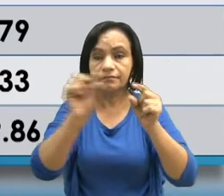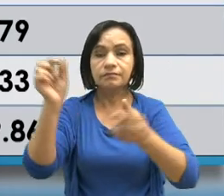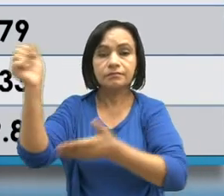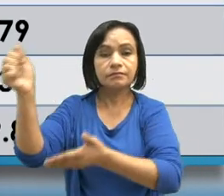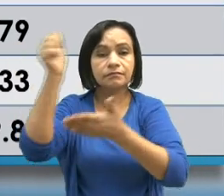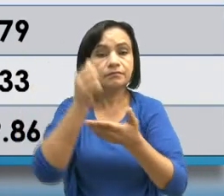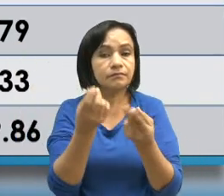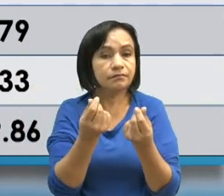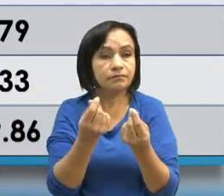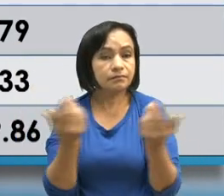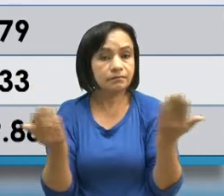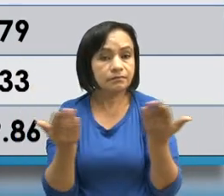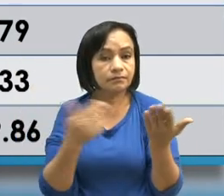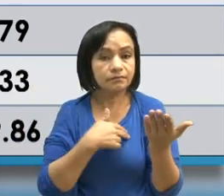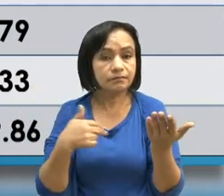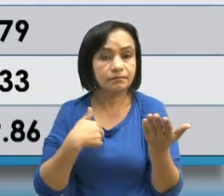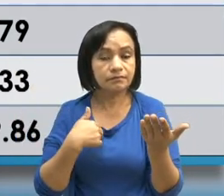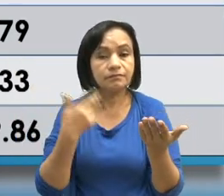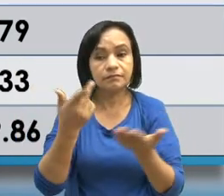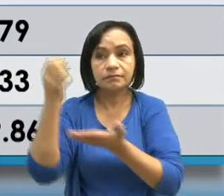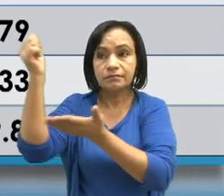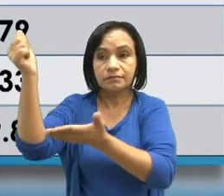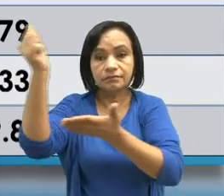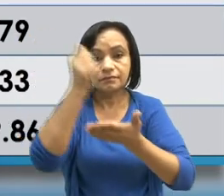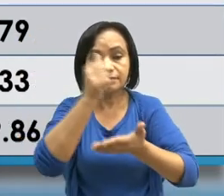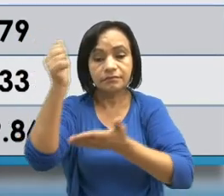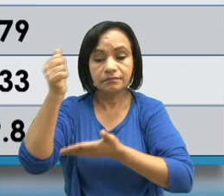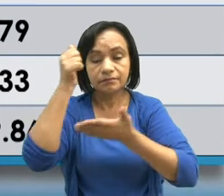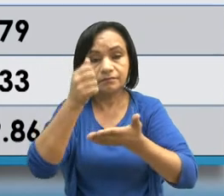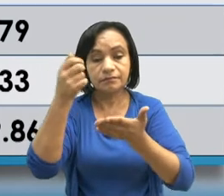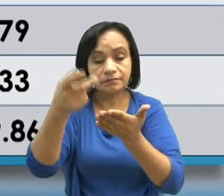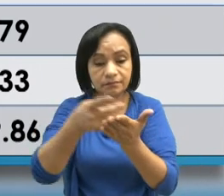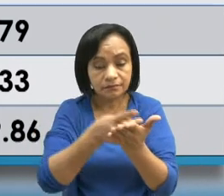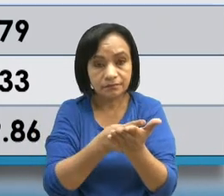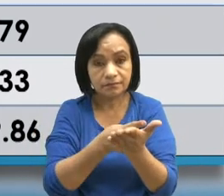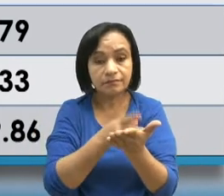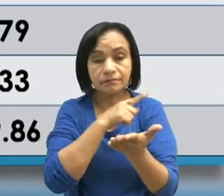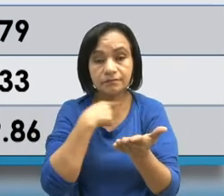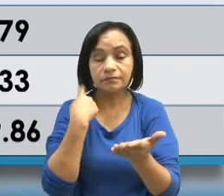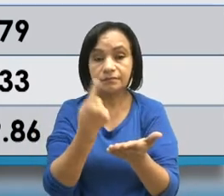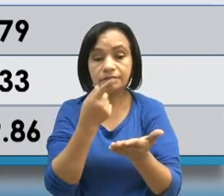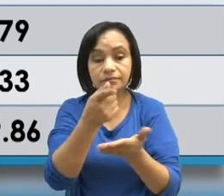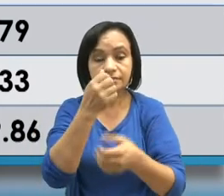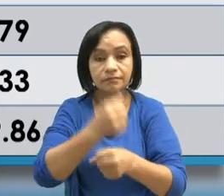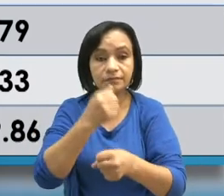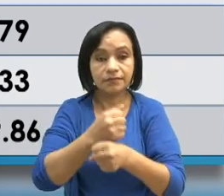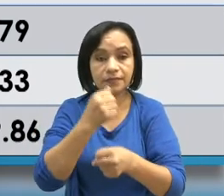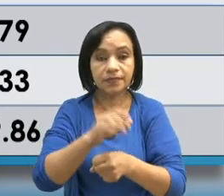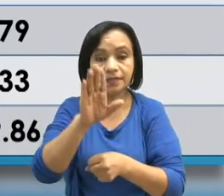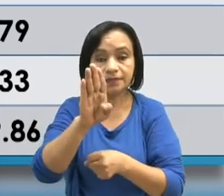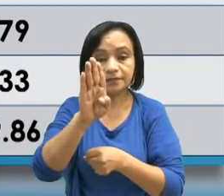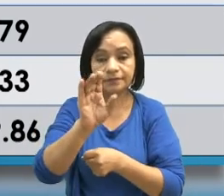financieras que están aportando, ¿no?, para que estos proyectos sean una realidad. El BESIE